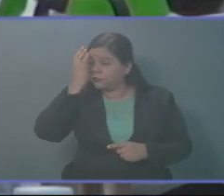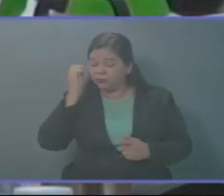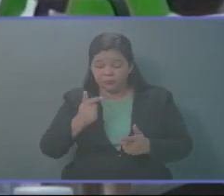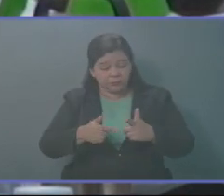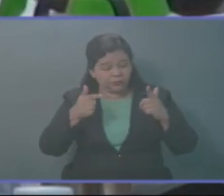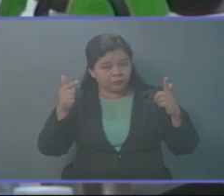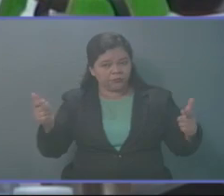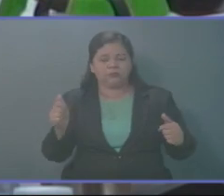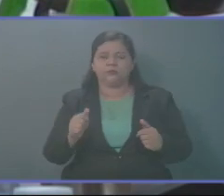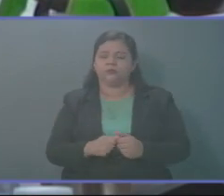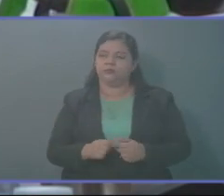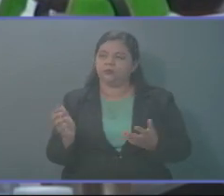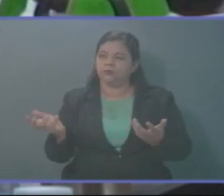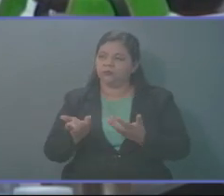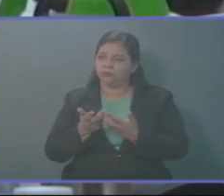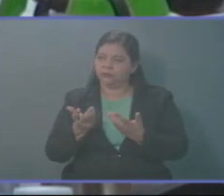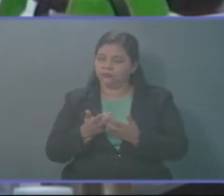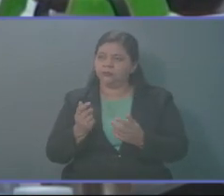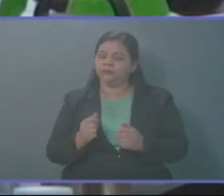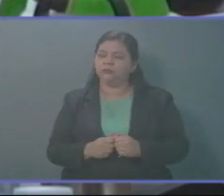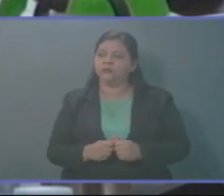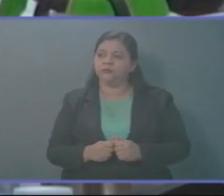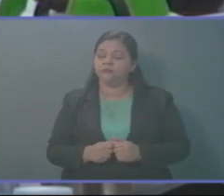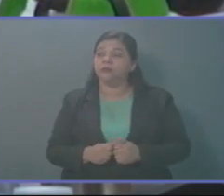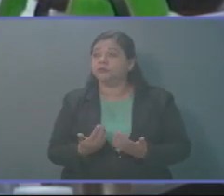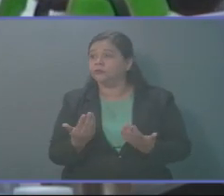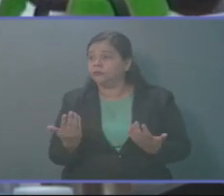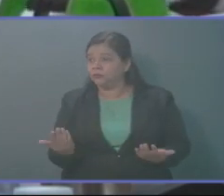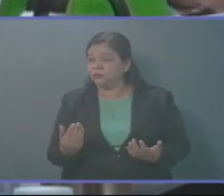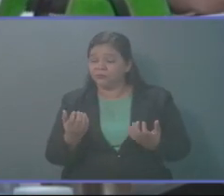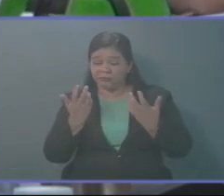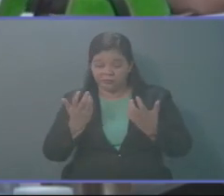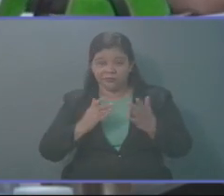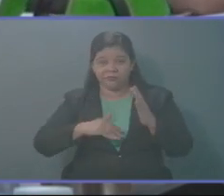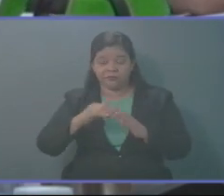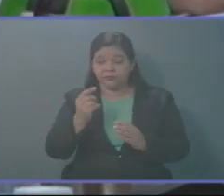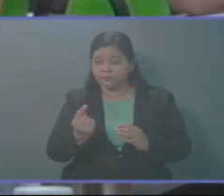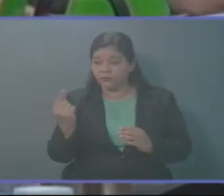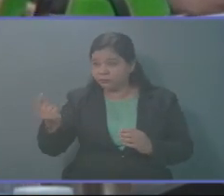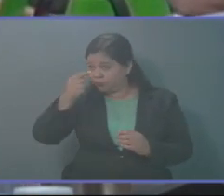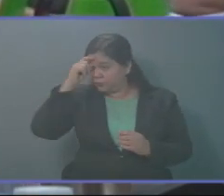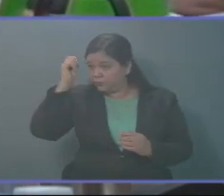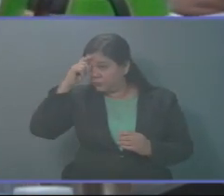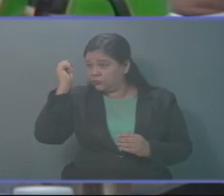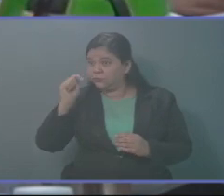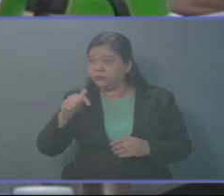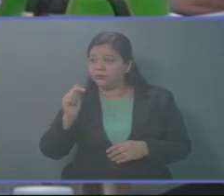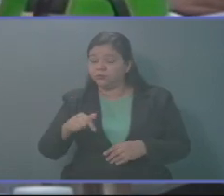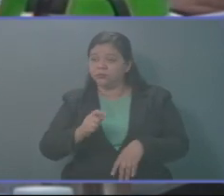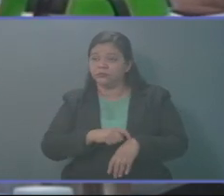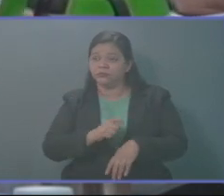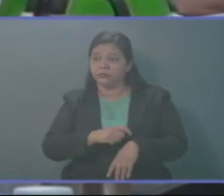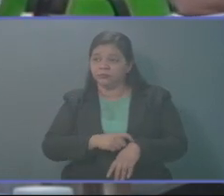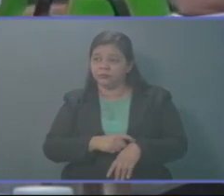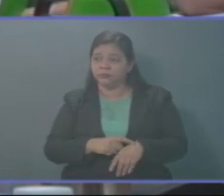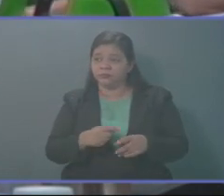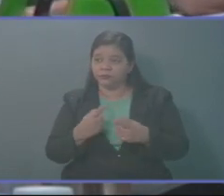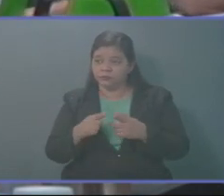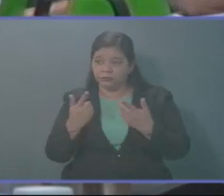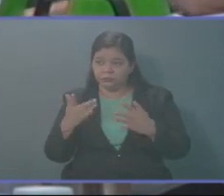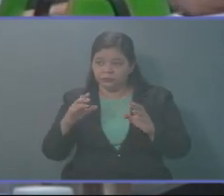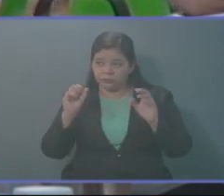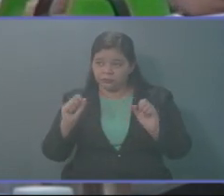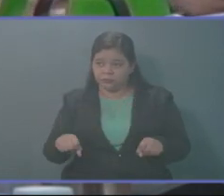estimados colegas diputados, por los miles de puestos de trabajo que también aquí pueden quedar